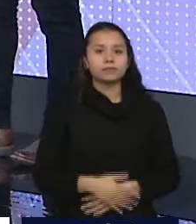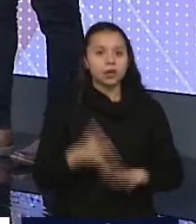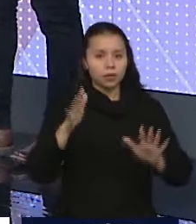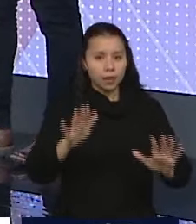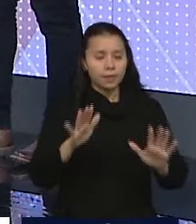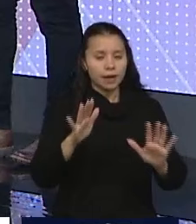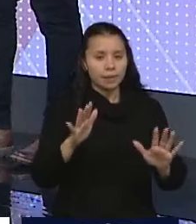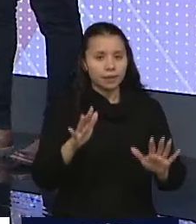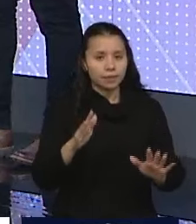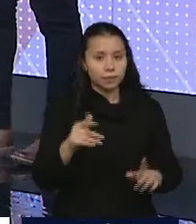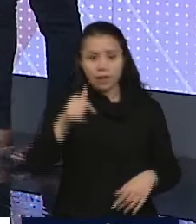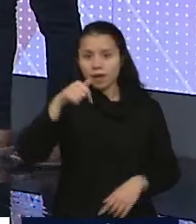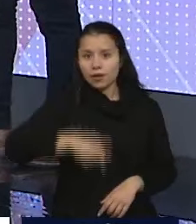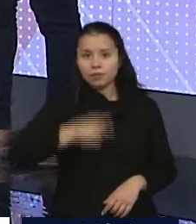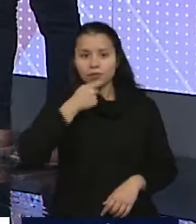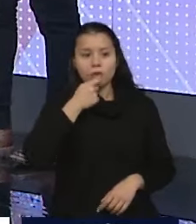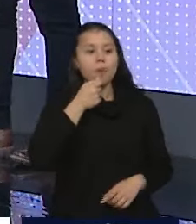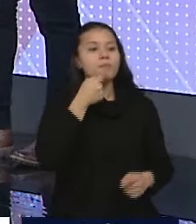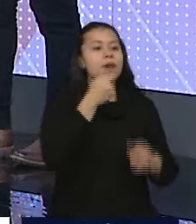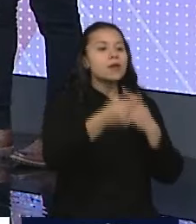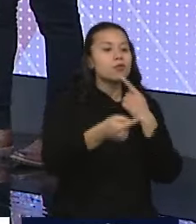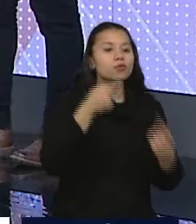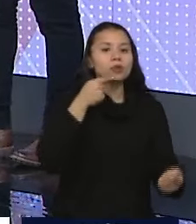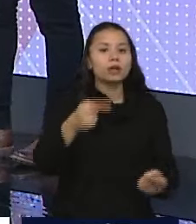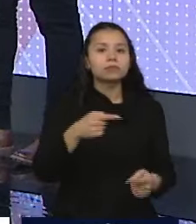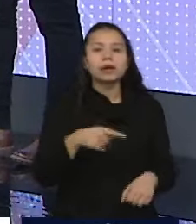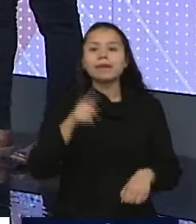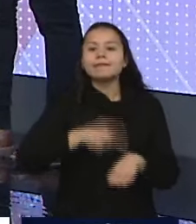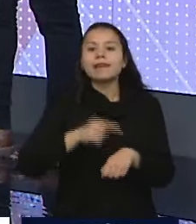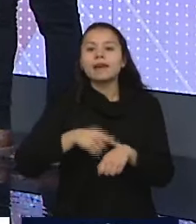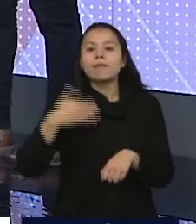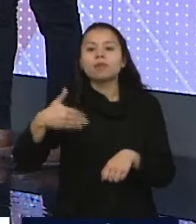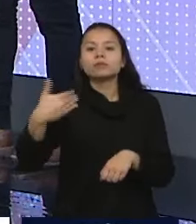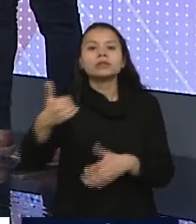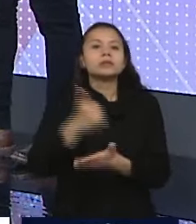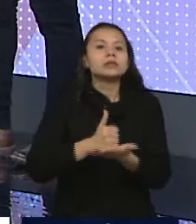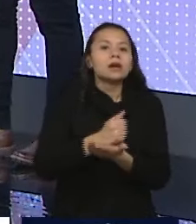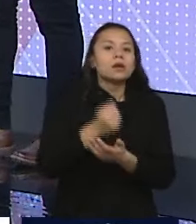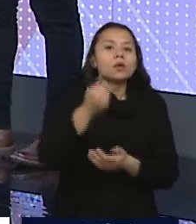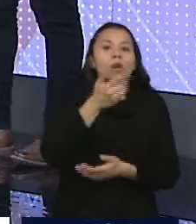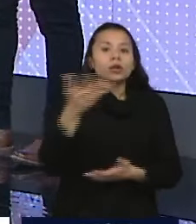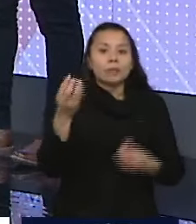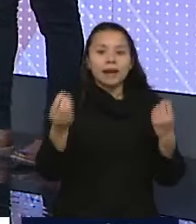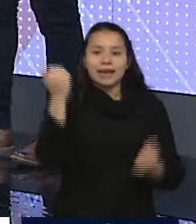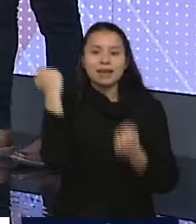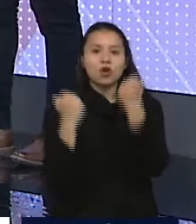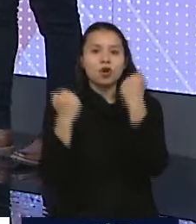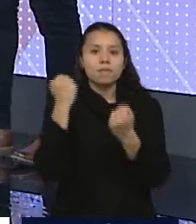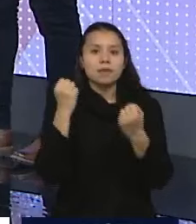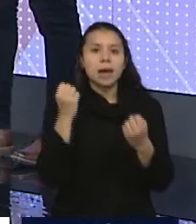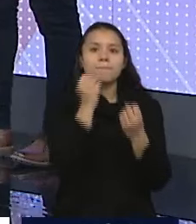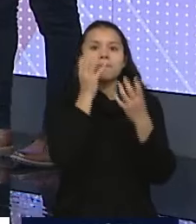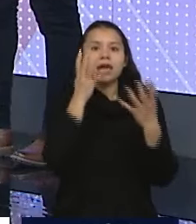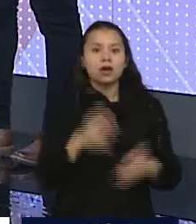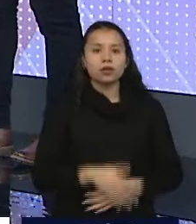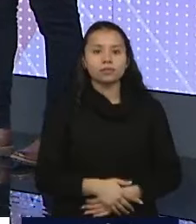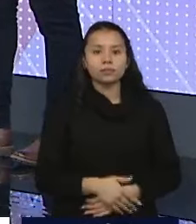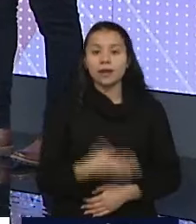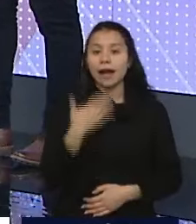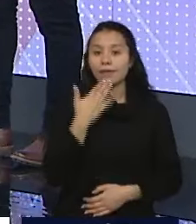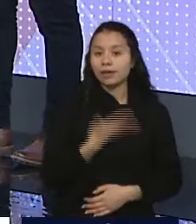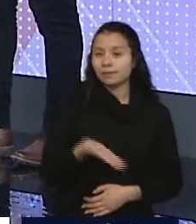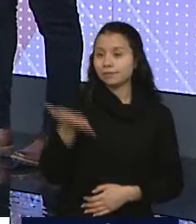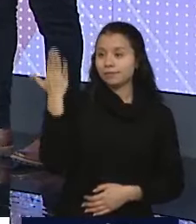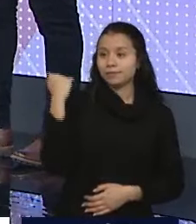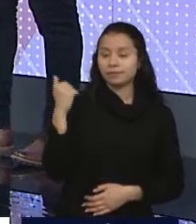¿y cuánto podés esperar para que mejore tu economía o la economía en esos términos? Sí. ¿En abril qué decía la gente? Bueno,